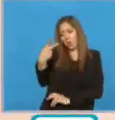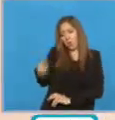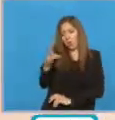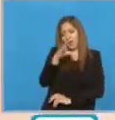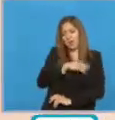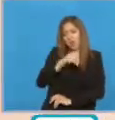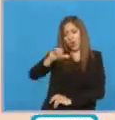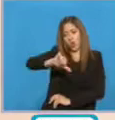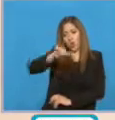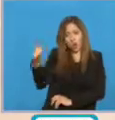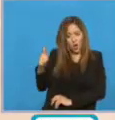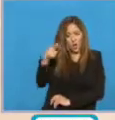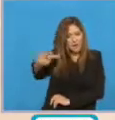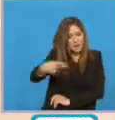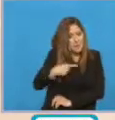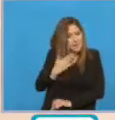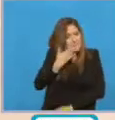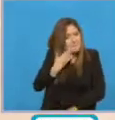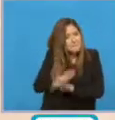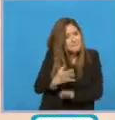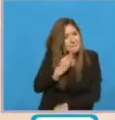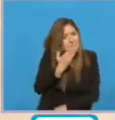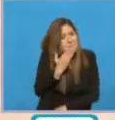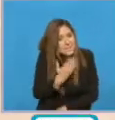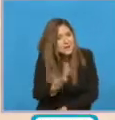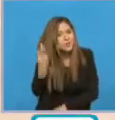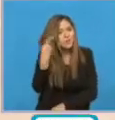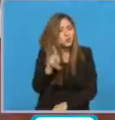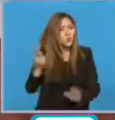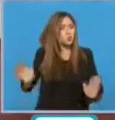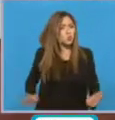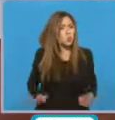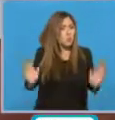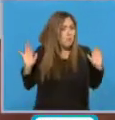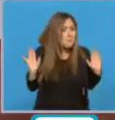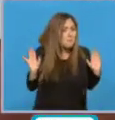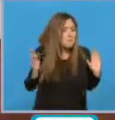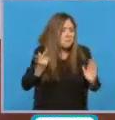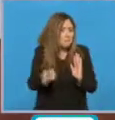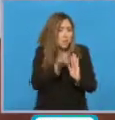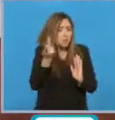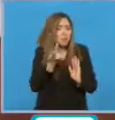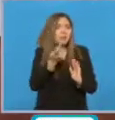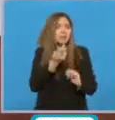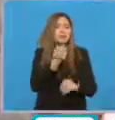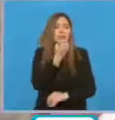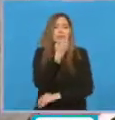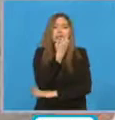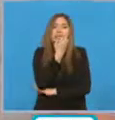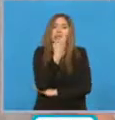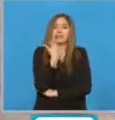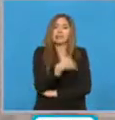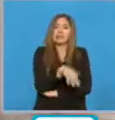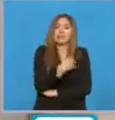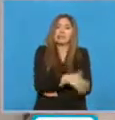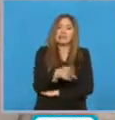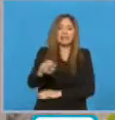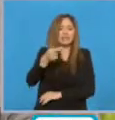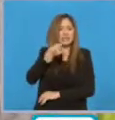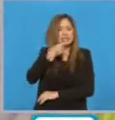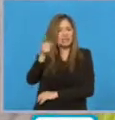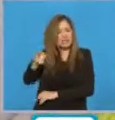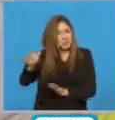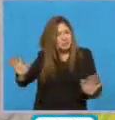casa, ¿me caería igual de bien? Chan, chan, chan. Es que luego dices, ¿no? Es que es odiosito el niño. Es ¿no? obvio, tiene la